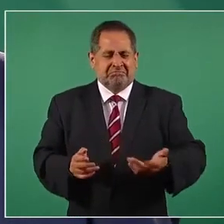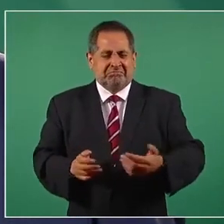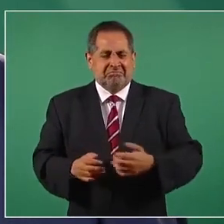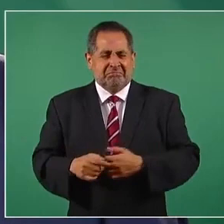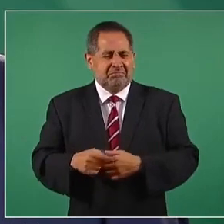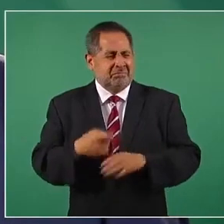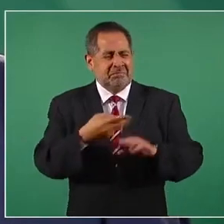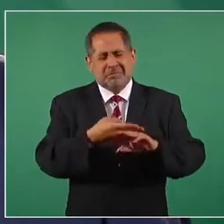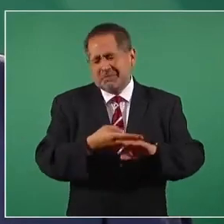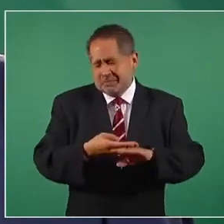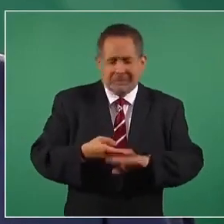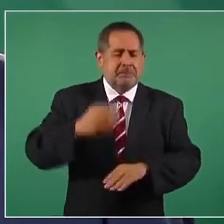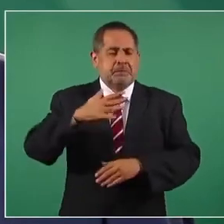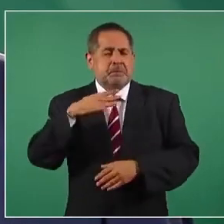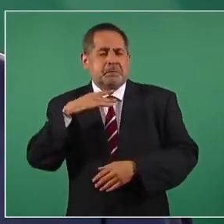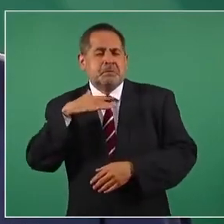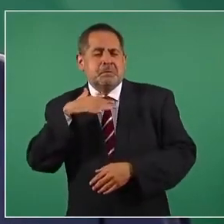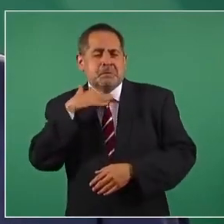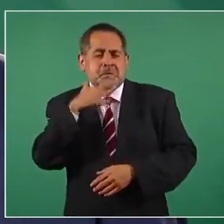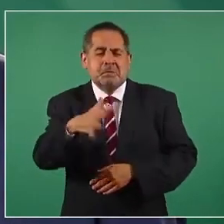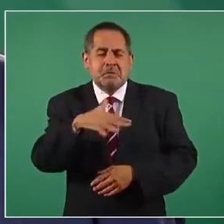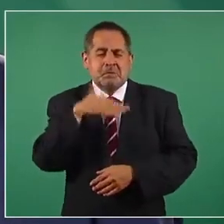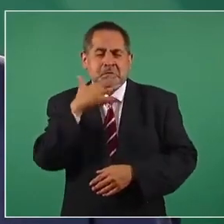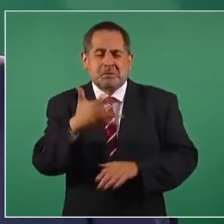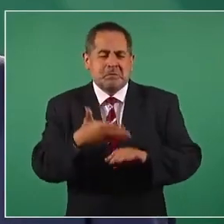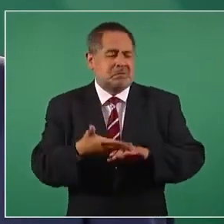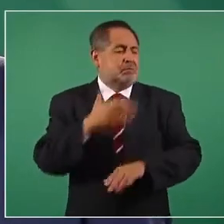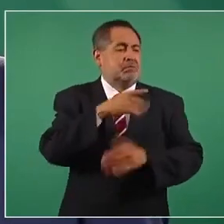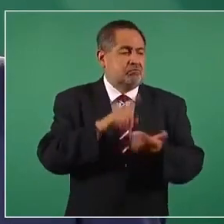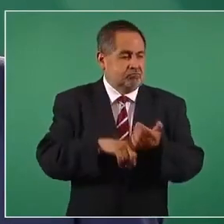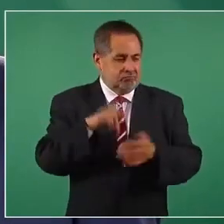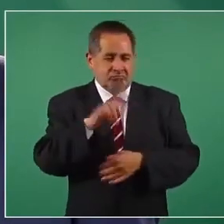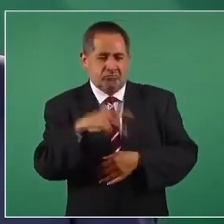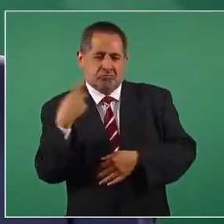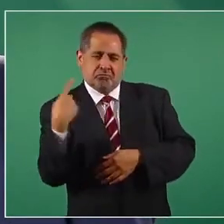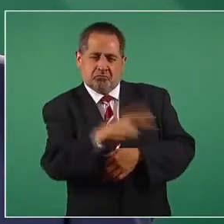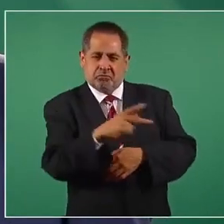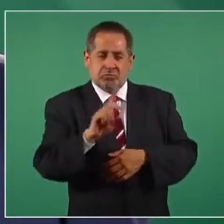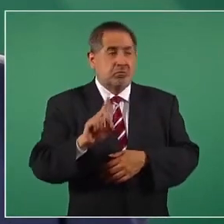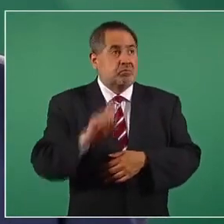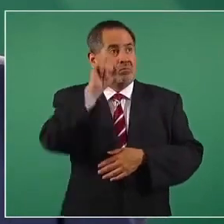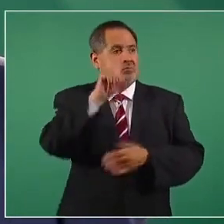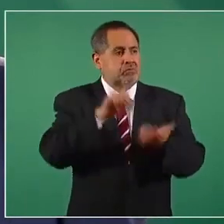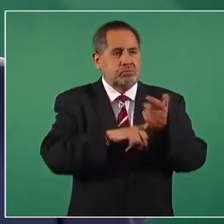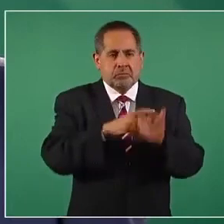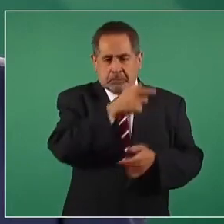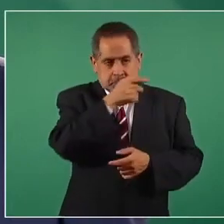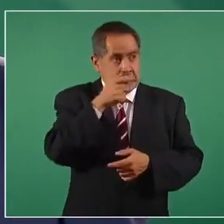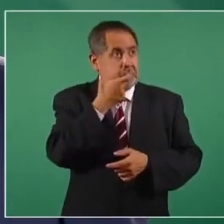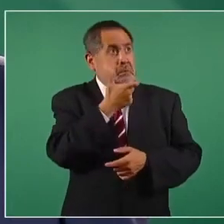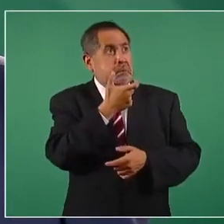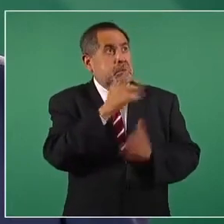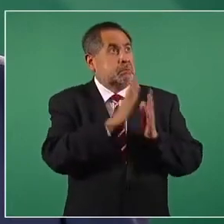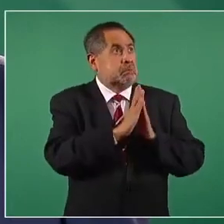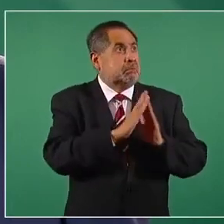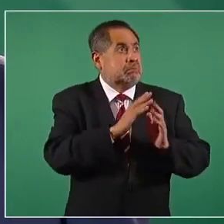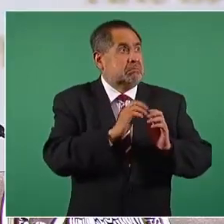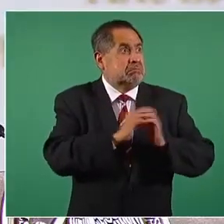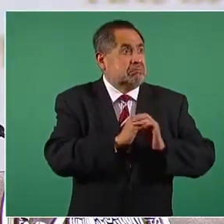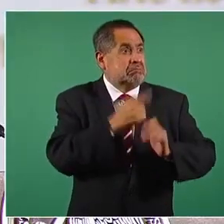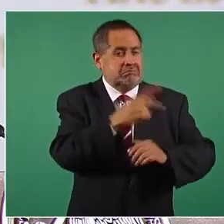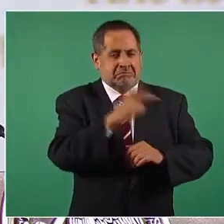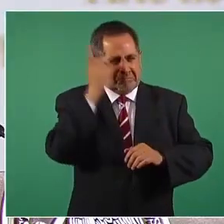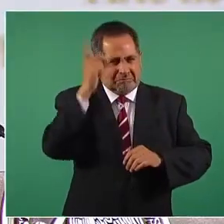y muy corruptos. Su Dios verdadero es el dinero.